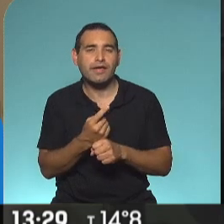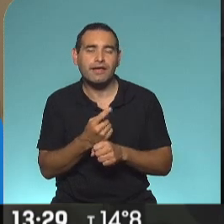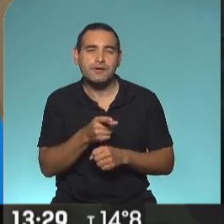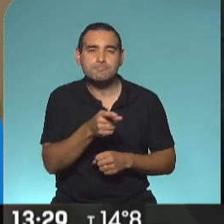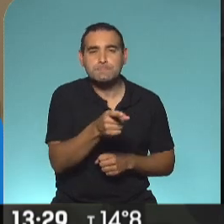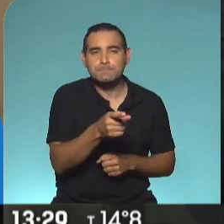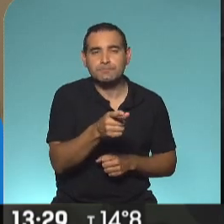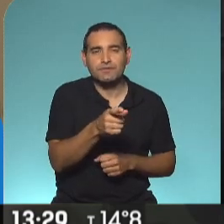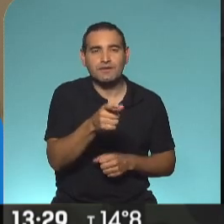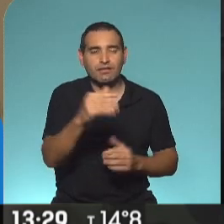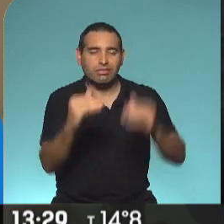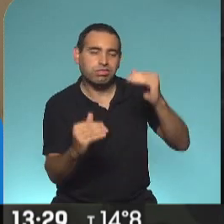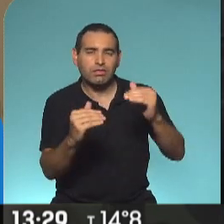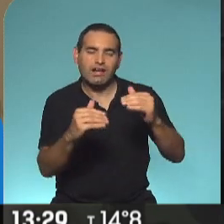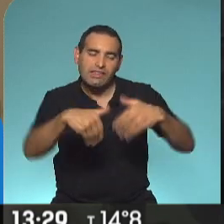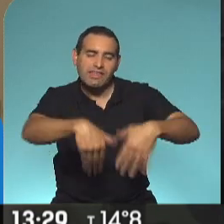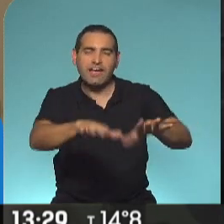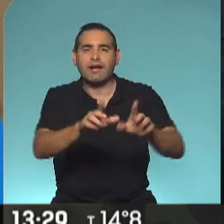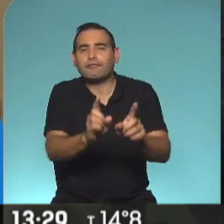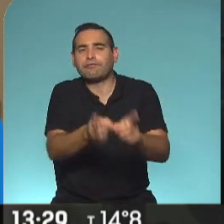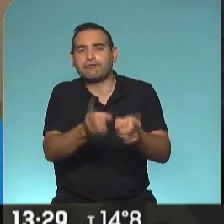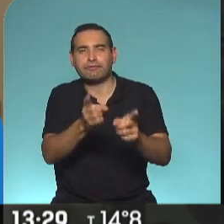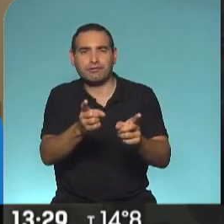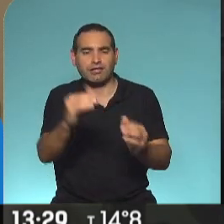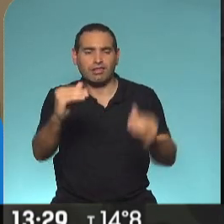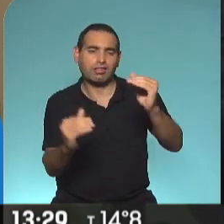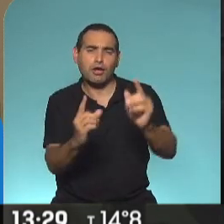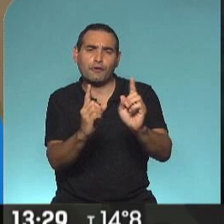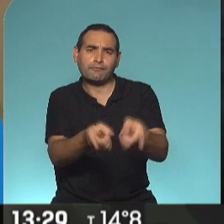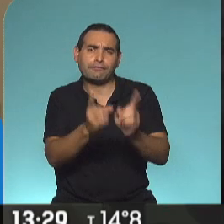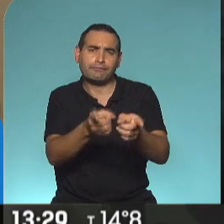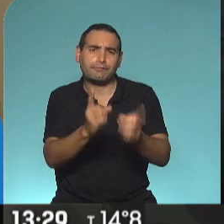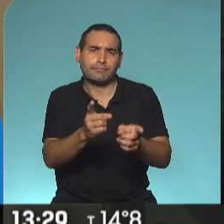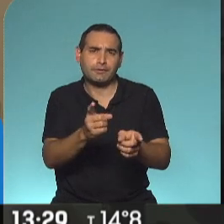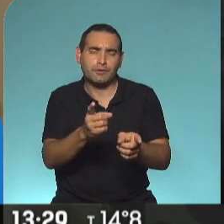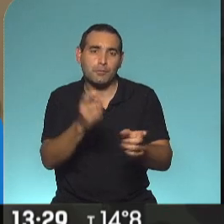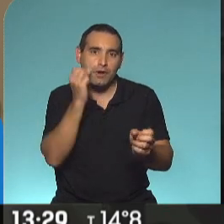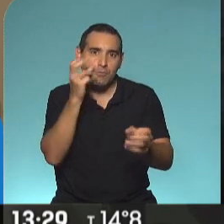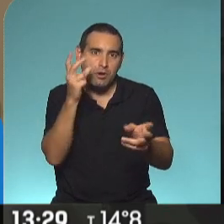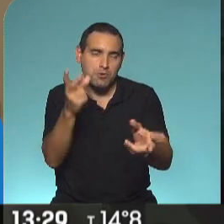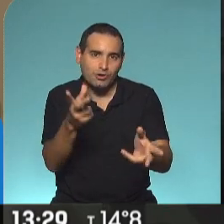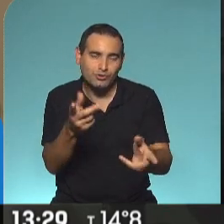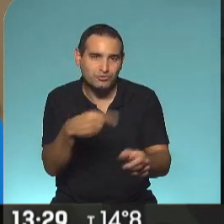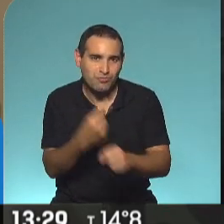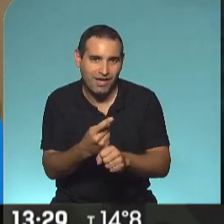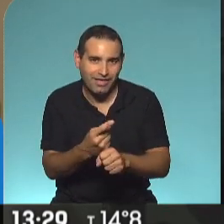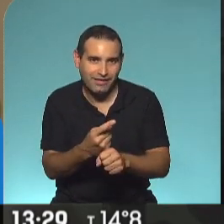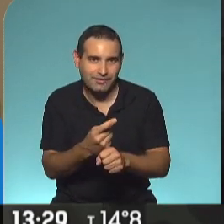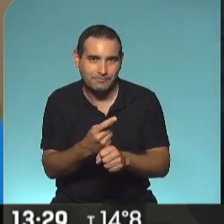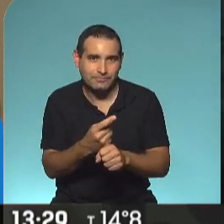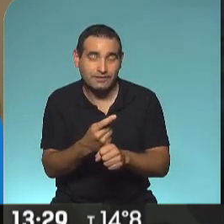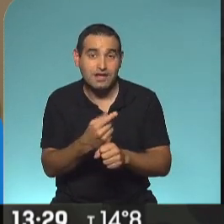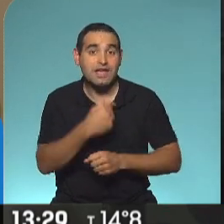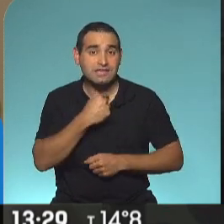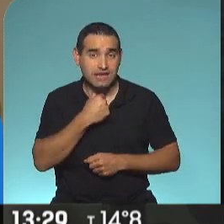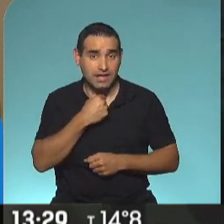permitir que esa situación de desigualdad se sostenga y se profundice. Y que si queremos vivir